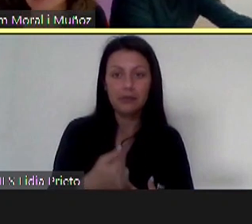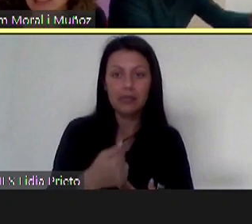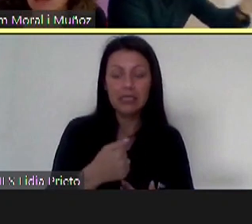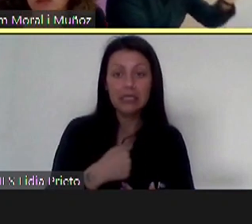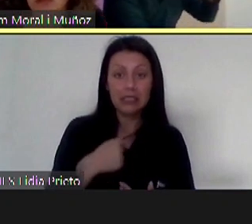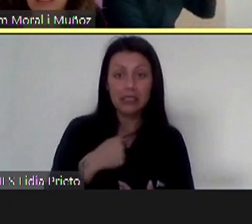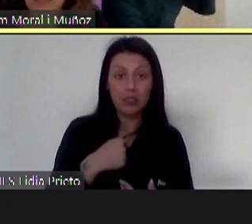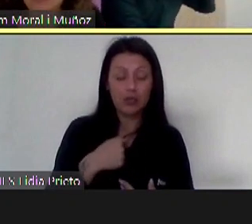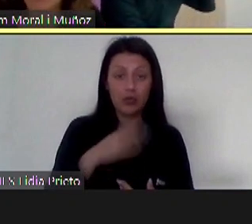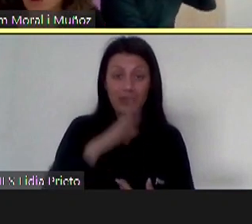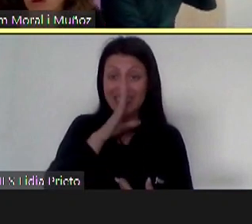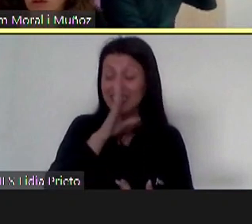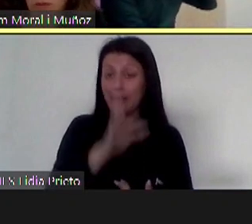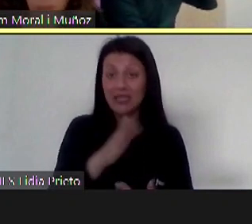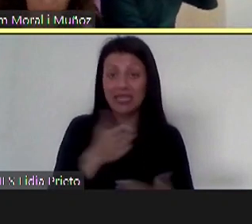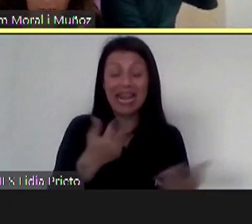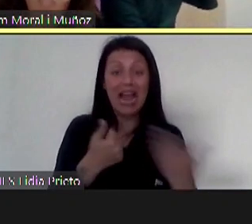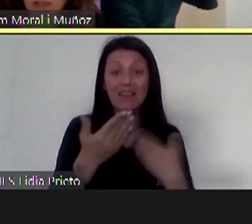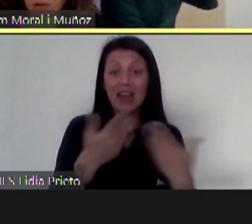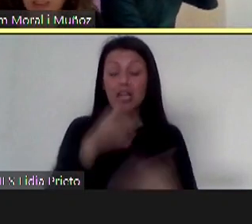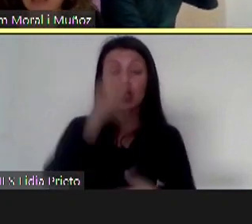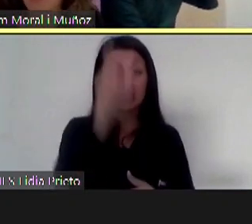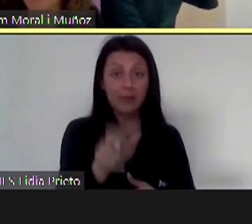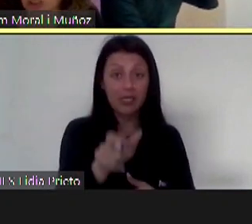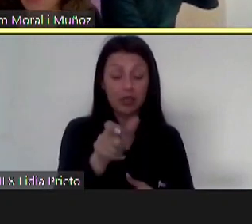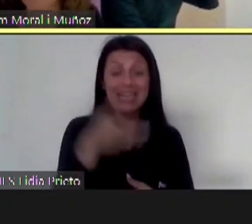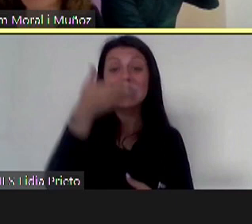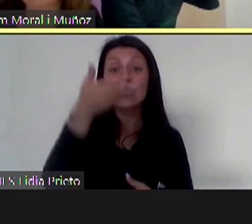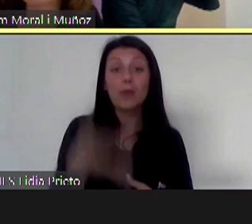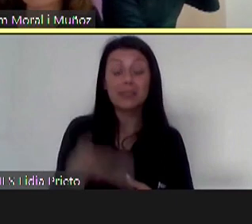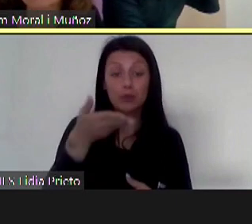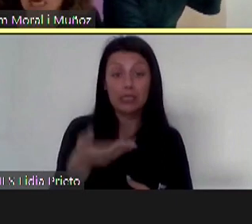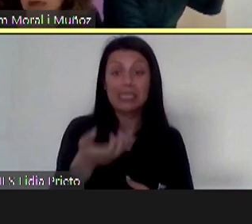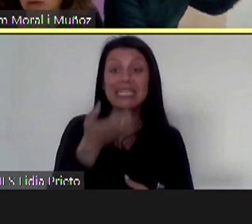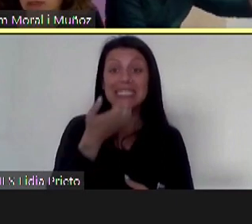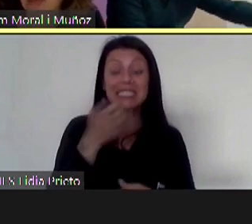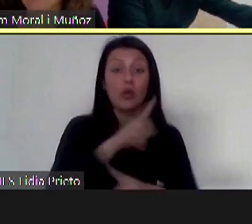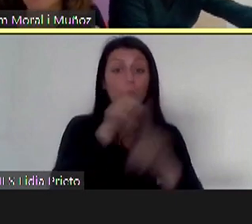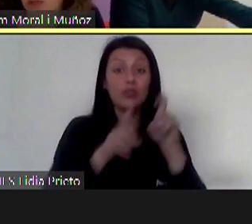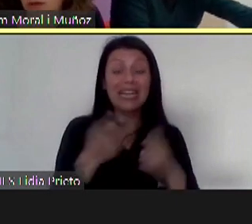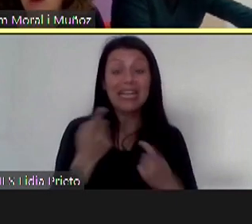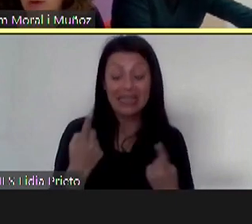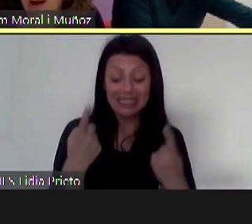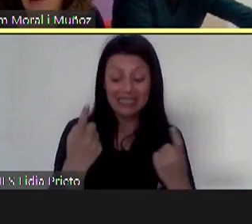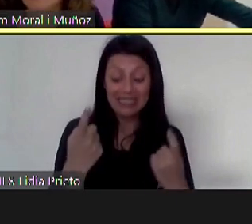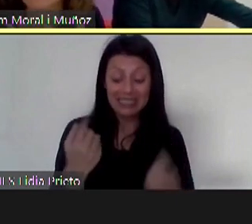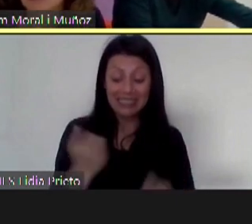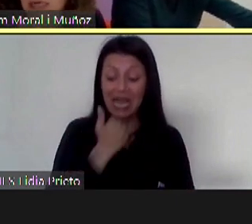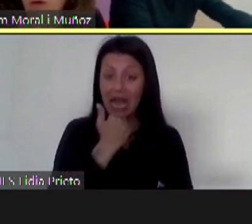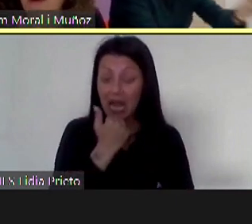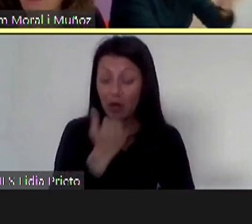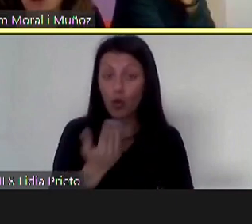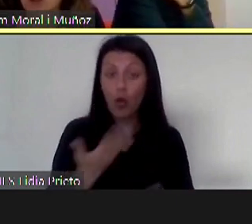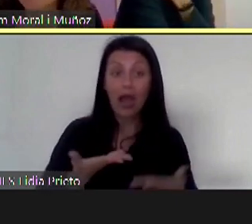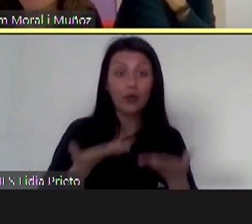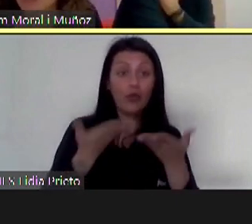dirigir directamente a esa persona. Incluso, para lo más importante, pues le tengo que preguntar si necesita algo. ¿Te puedo ayudar en algo?